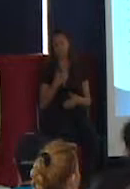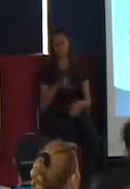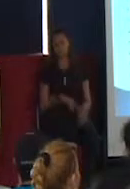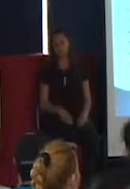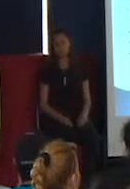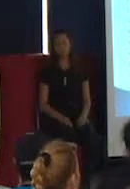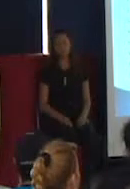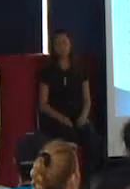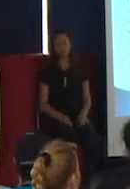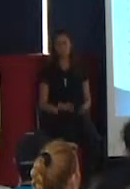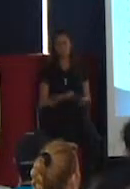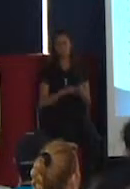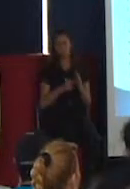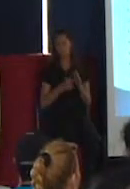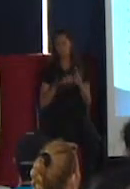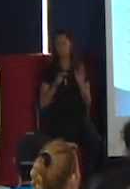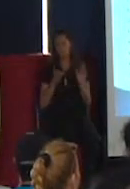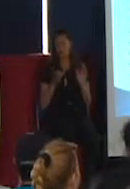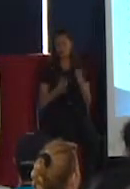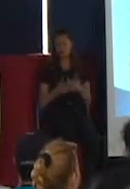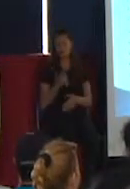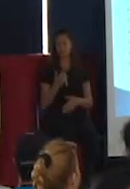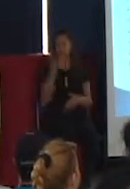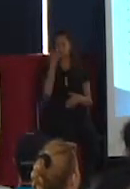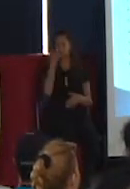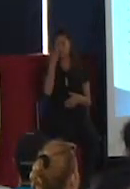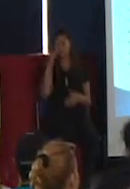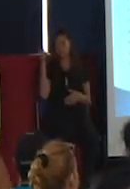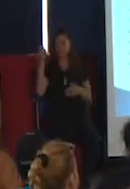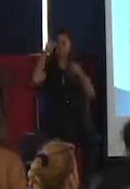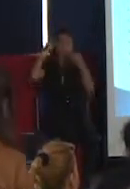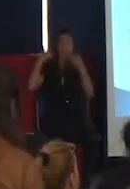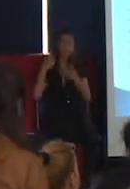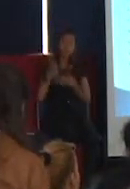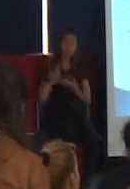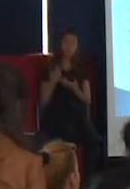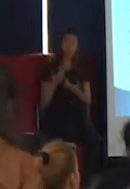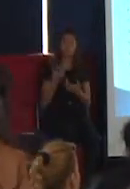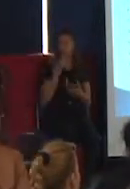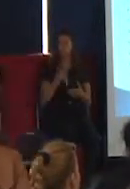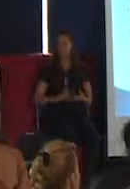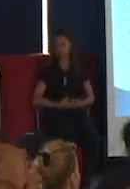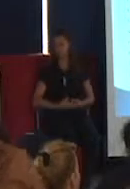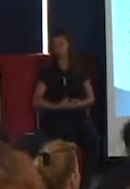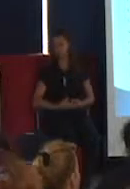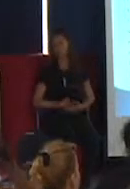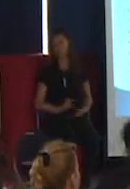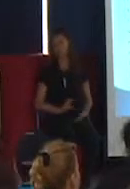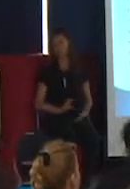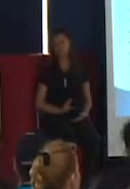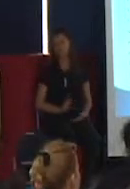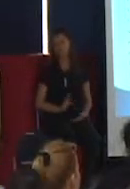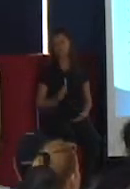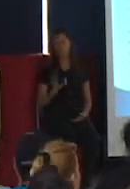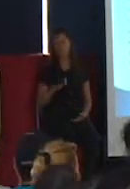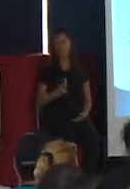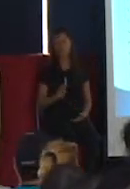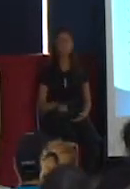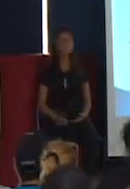está garantizando el Estado. Si dentro del feto empezamos a mirar que quizá, ¿sí?,